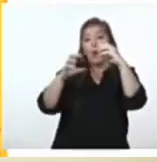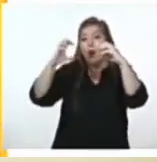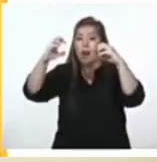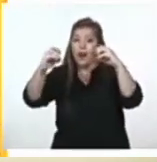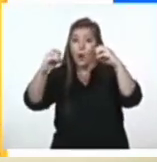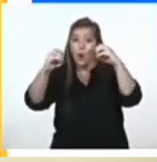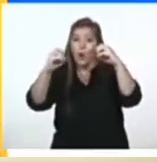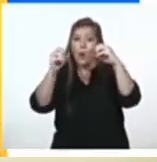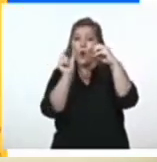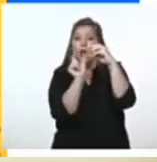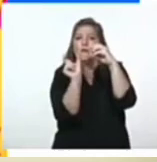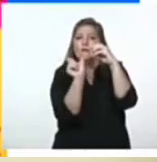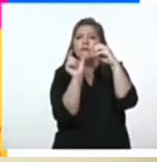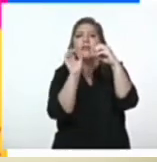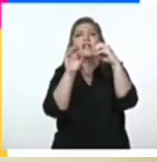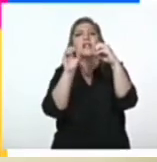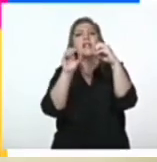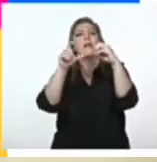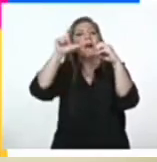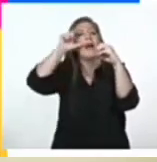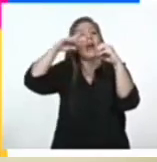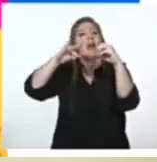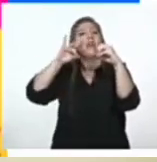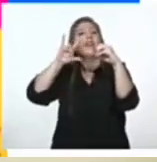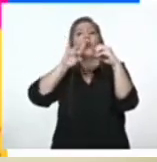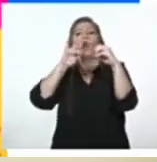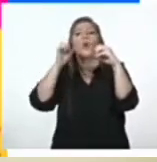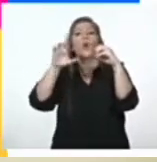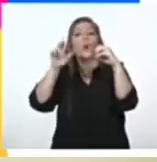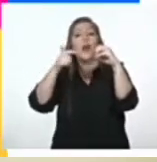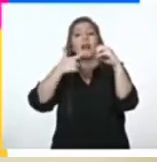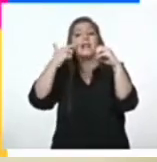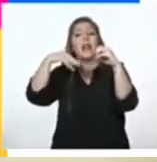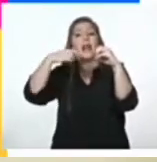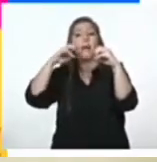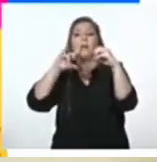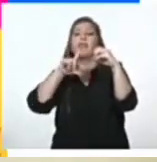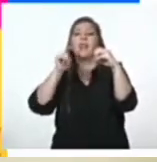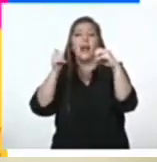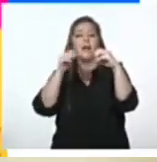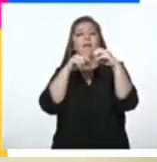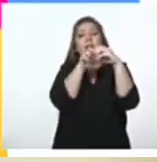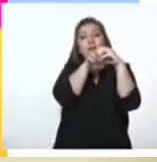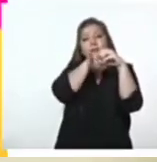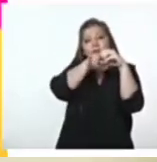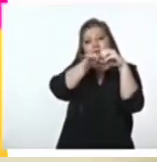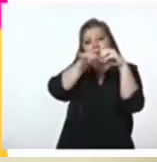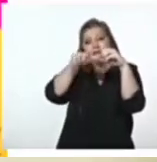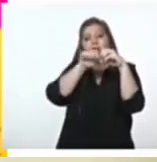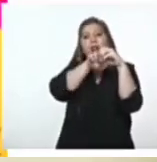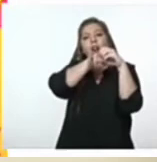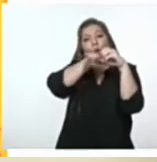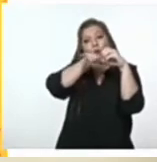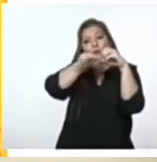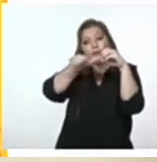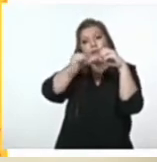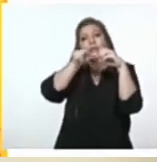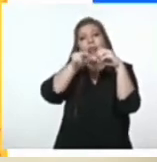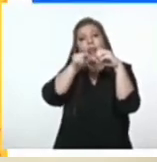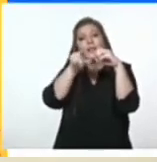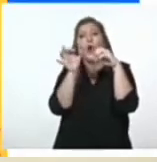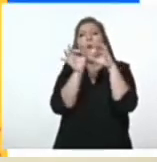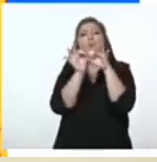existe un pequeño espacio llamado hendidura sináptica, al que se vierte el neurotransmisor. El neurotransmisor es la